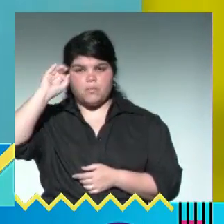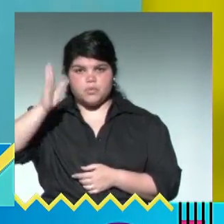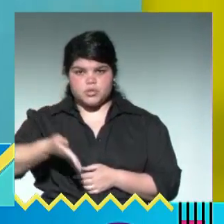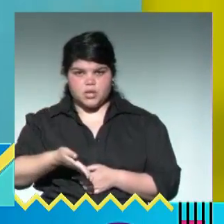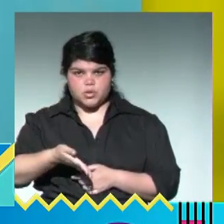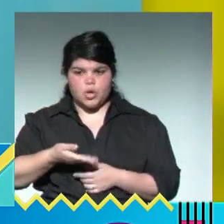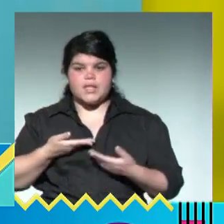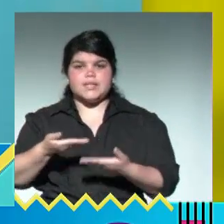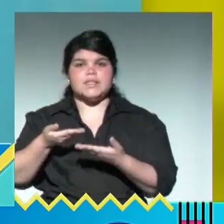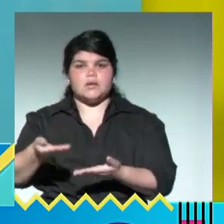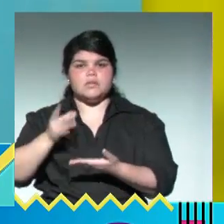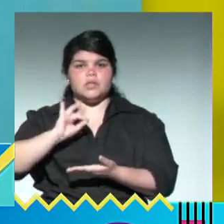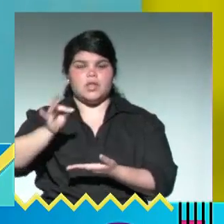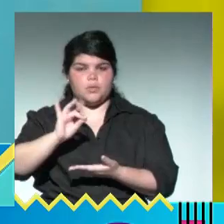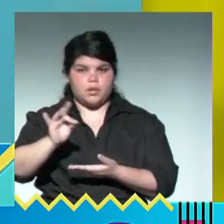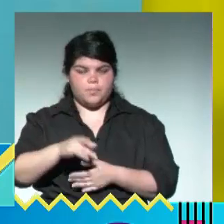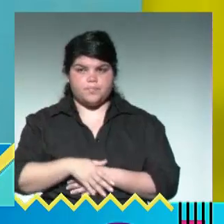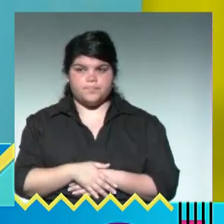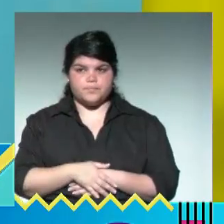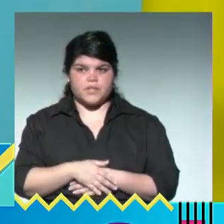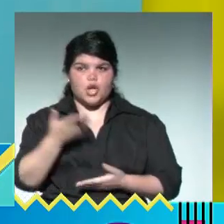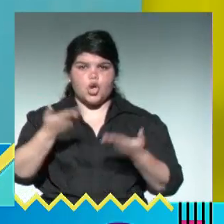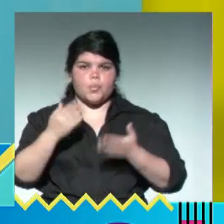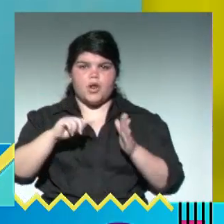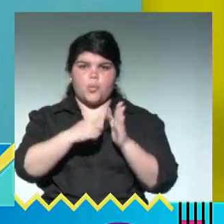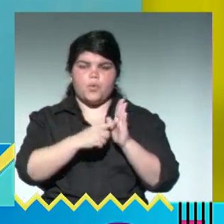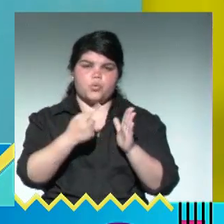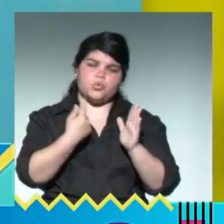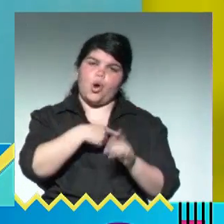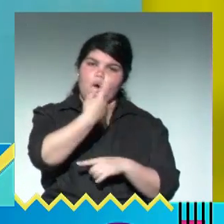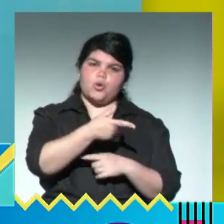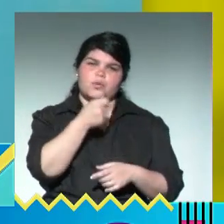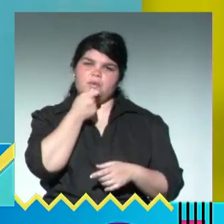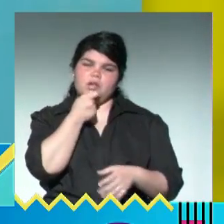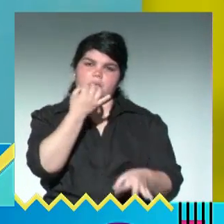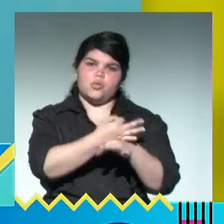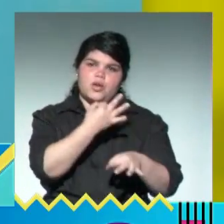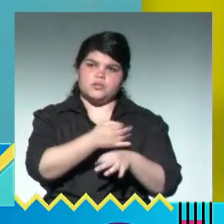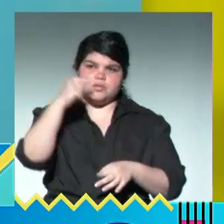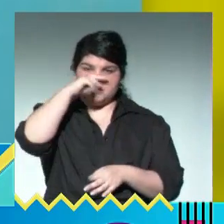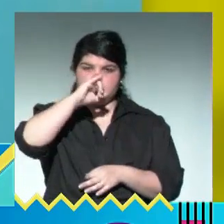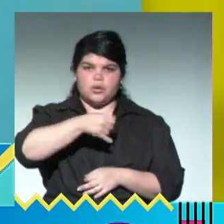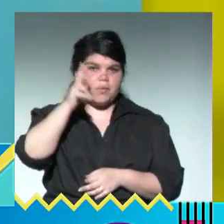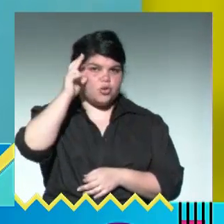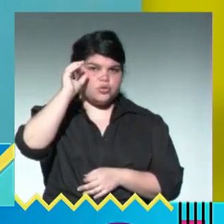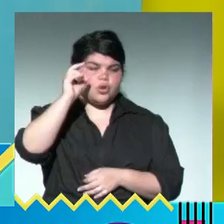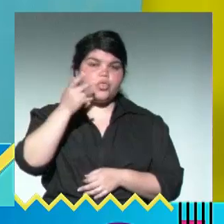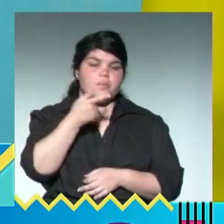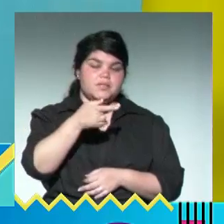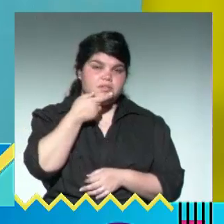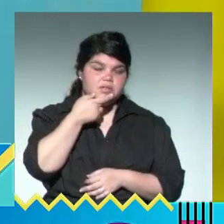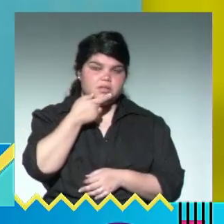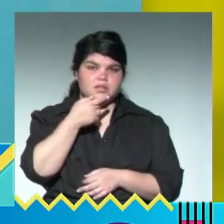17,9% en el servicio de deuda. Comparado, por ejemplo, con otros ítems como educación, que fue del 7,8% en el 2017, al año